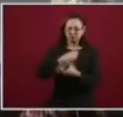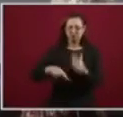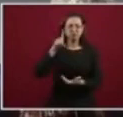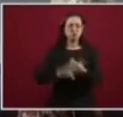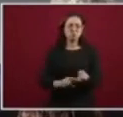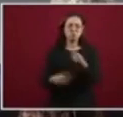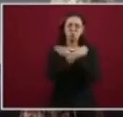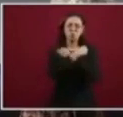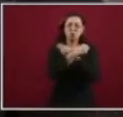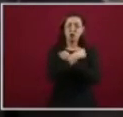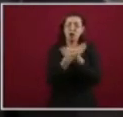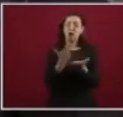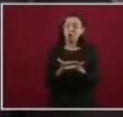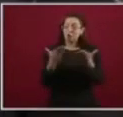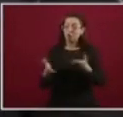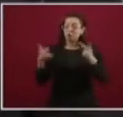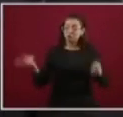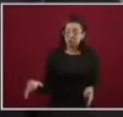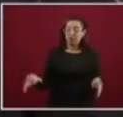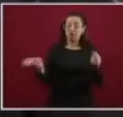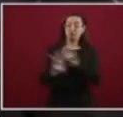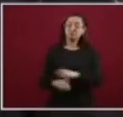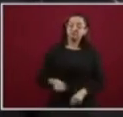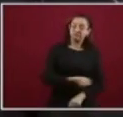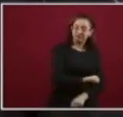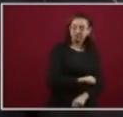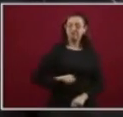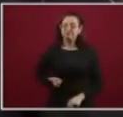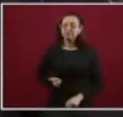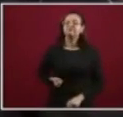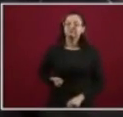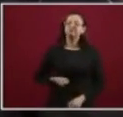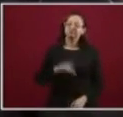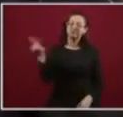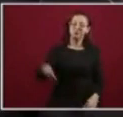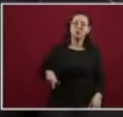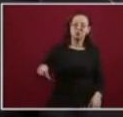Pues que se apriete el cinturón, el gobierno.